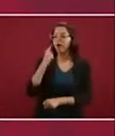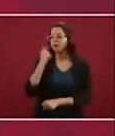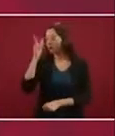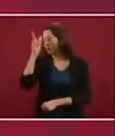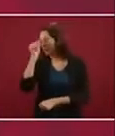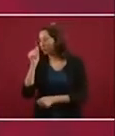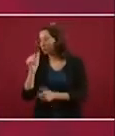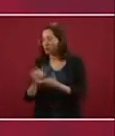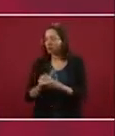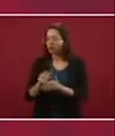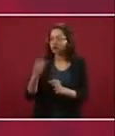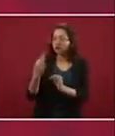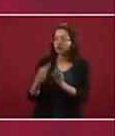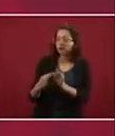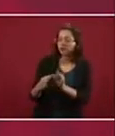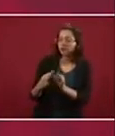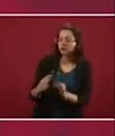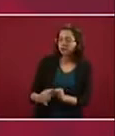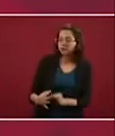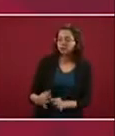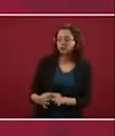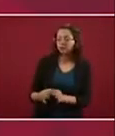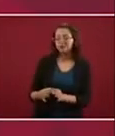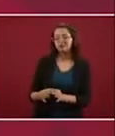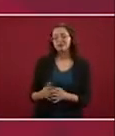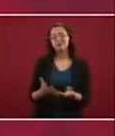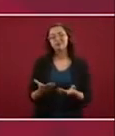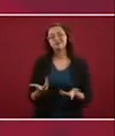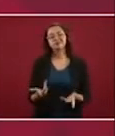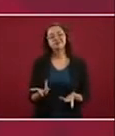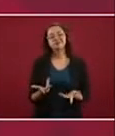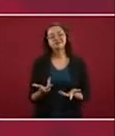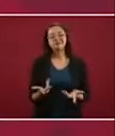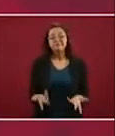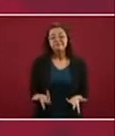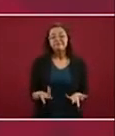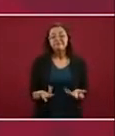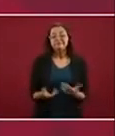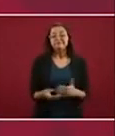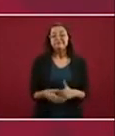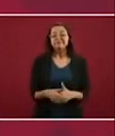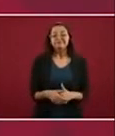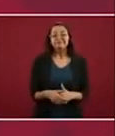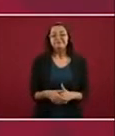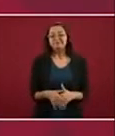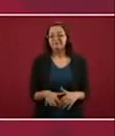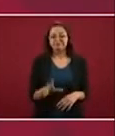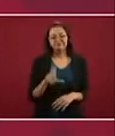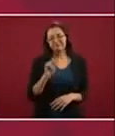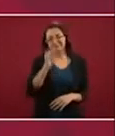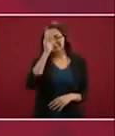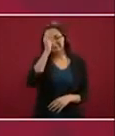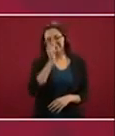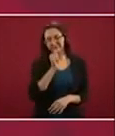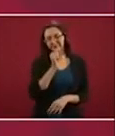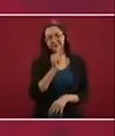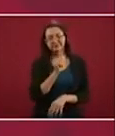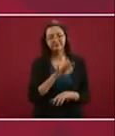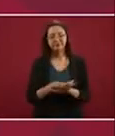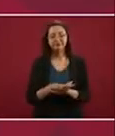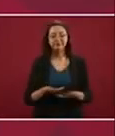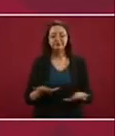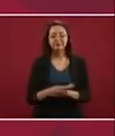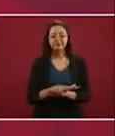empresarios jaliscienses que están agrupados en las cámaras, que incluso han roto relaciones con el Consejo Coordinador Empresarial a